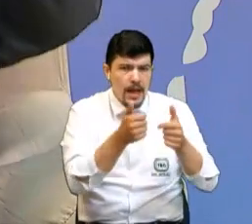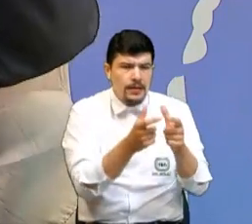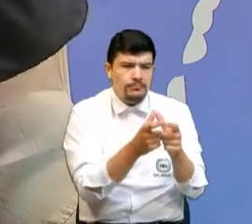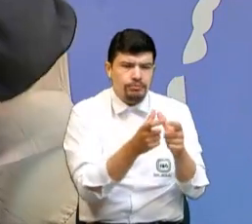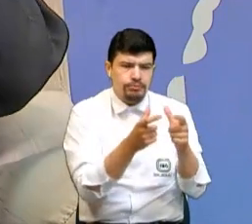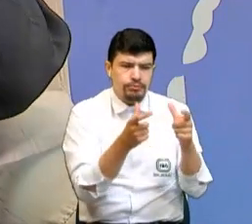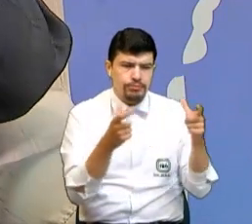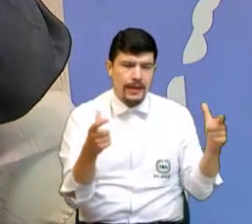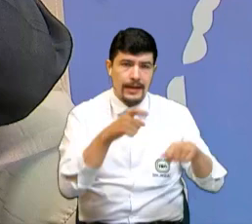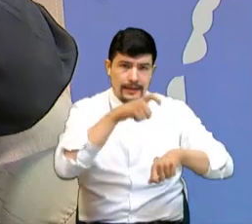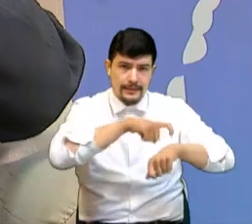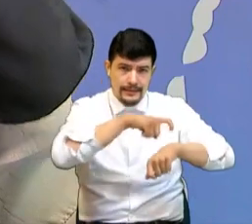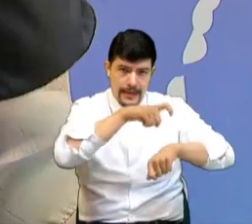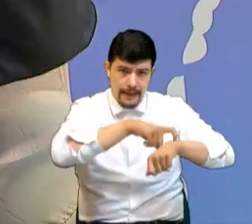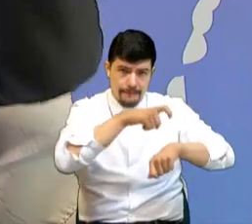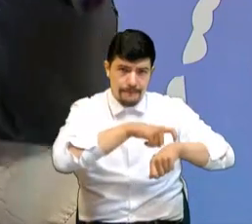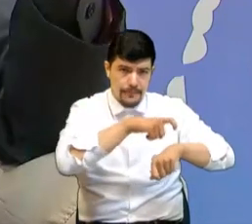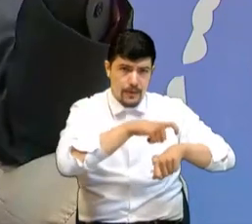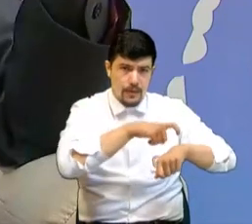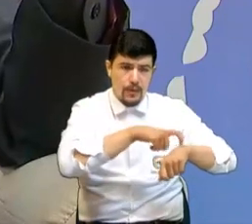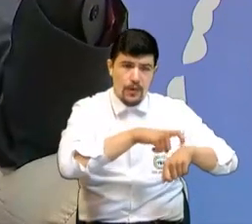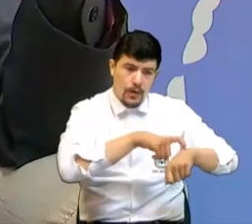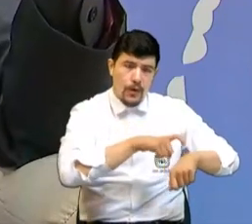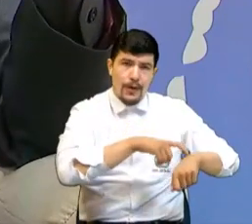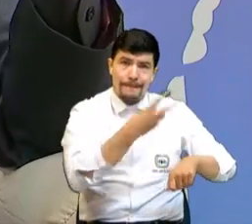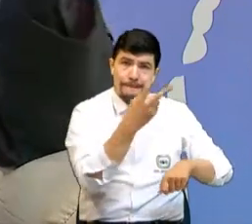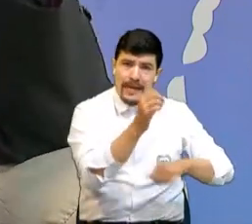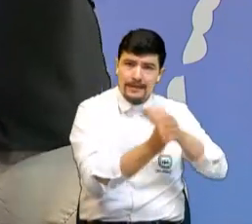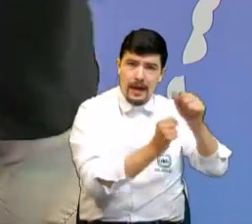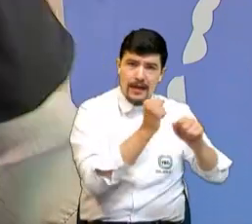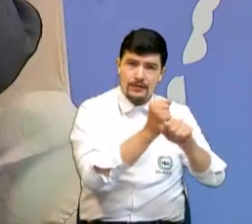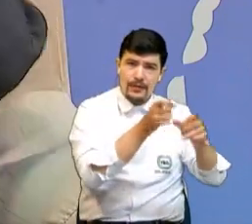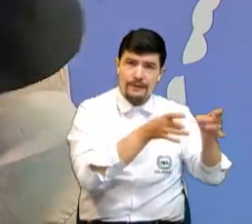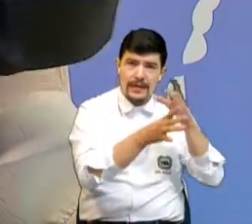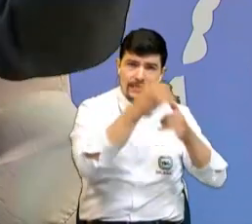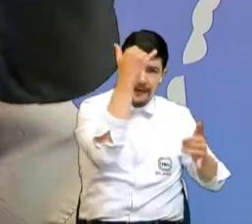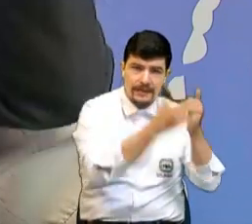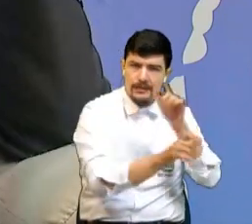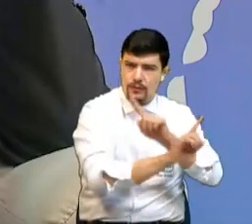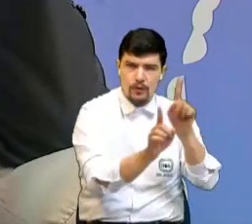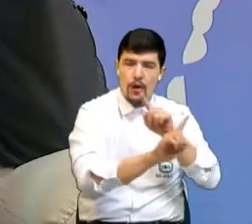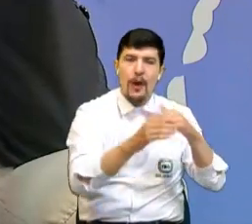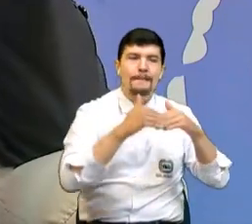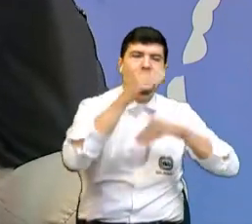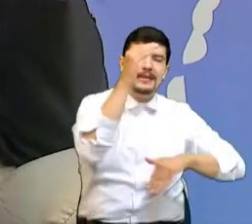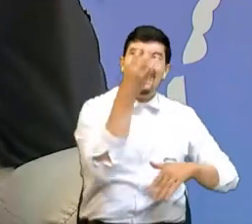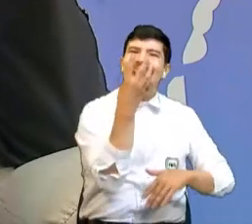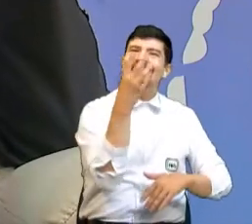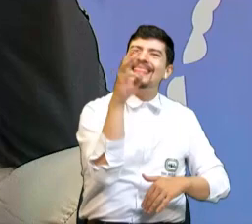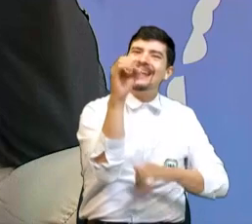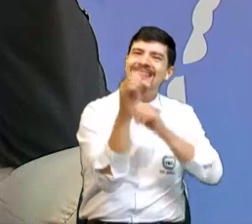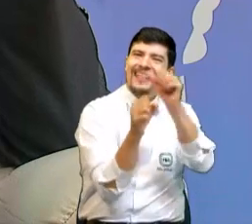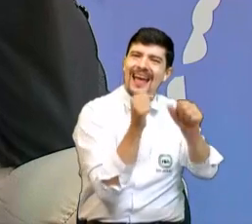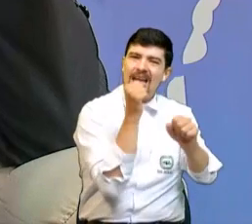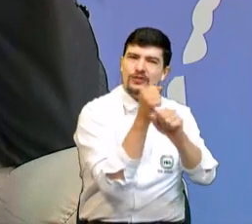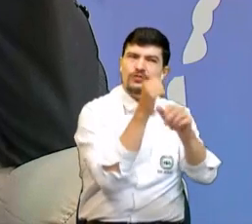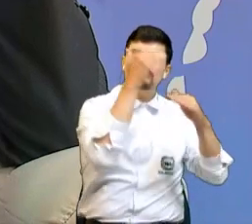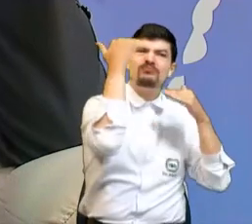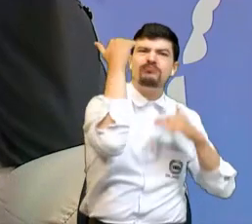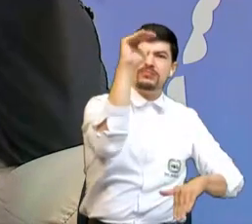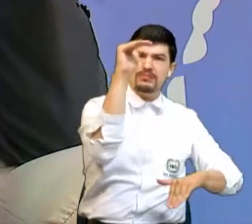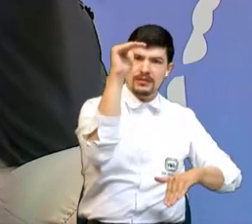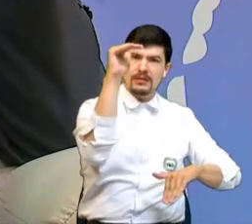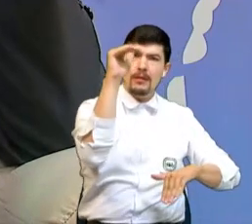el tiempo de prescripción a 30 años, como si fuese un delito de mucha mayor gravedad,